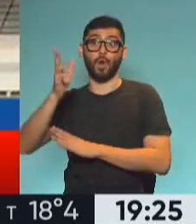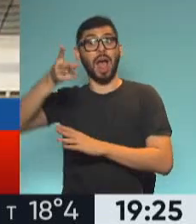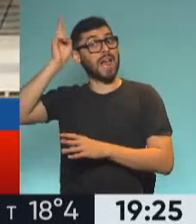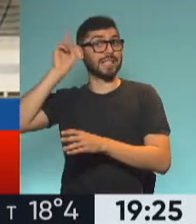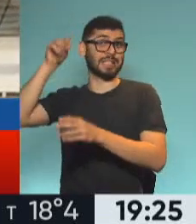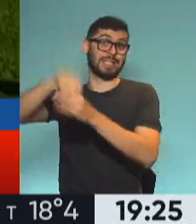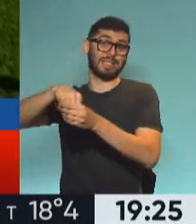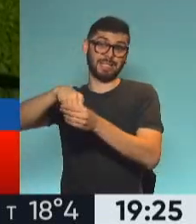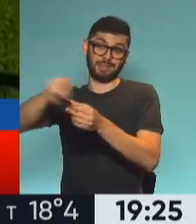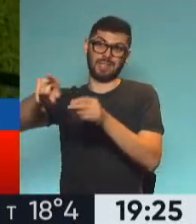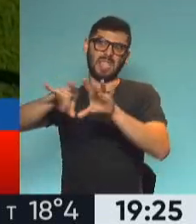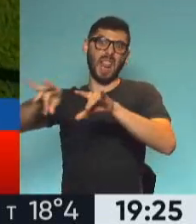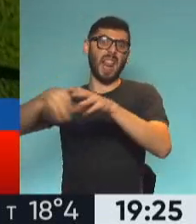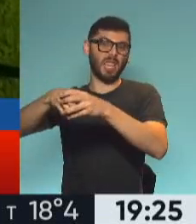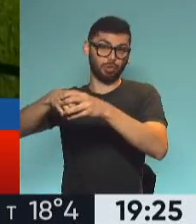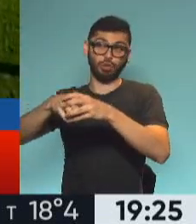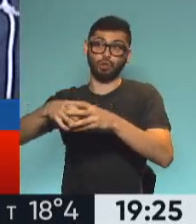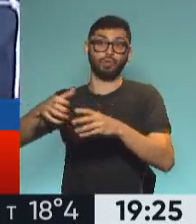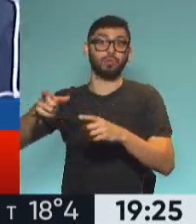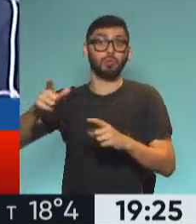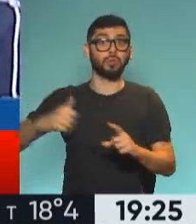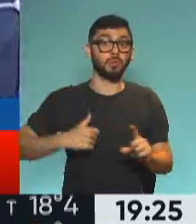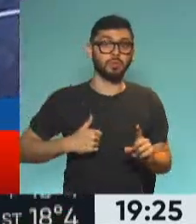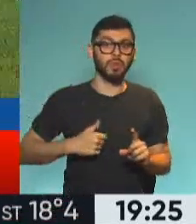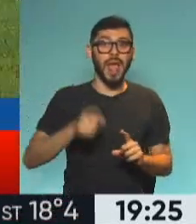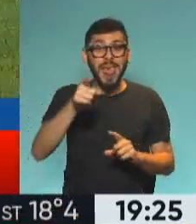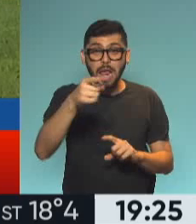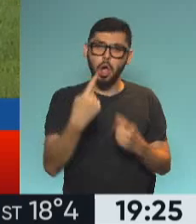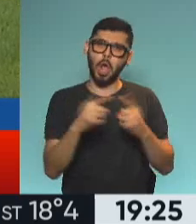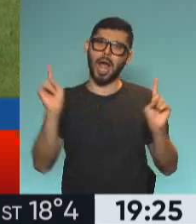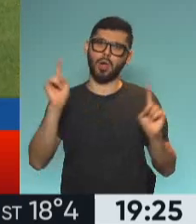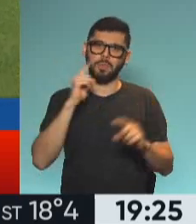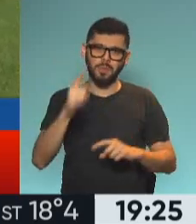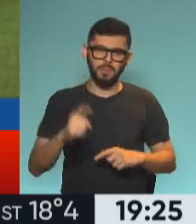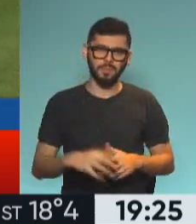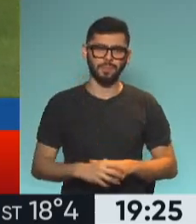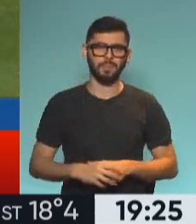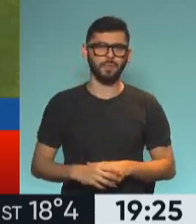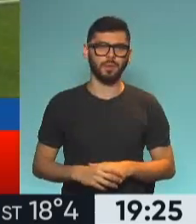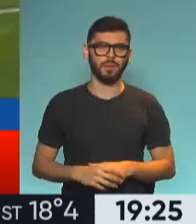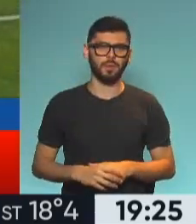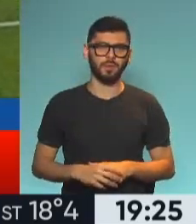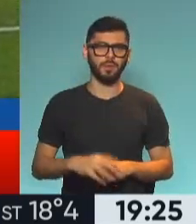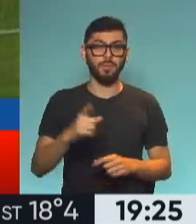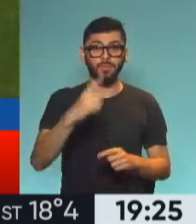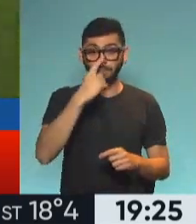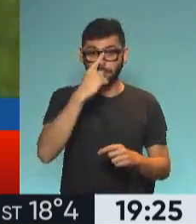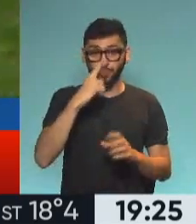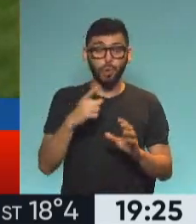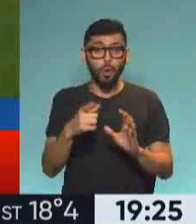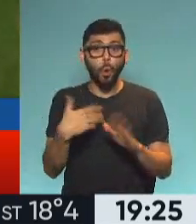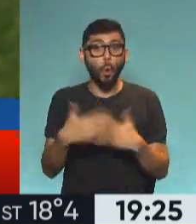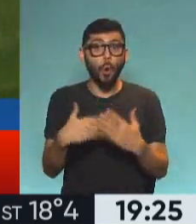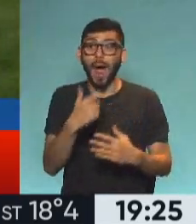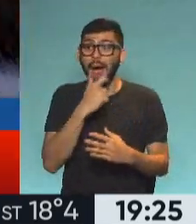incorporarse a la selección y ser suplente. Esto fue lo extraño. No solo practicó, sino puso jugadores para